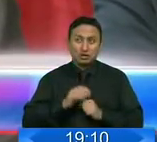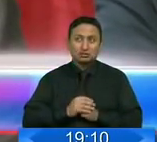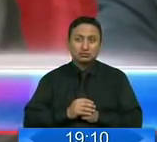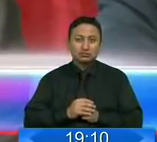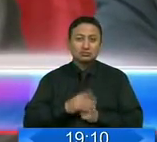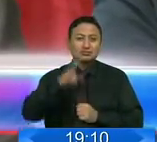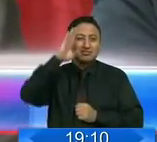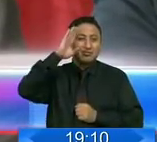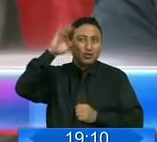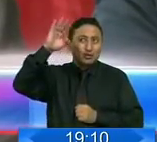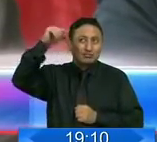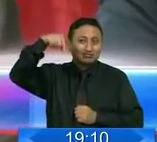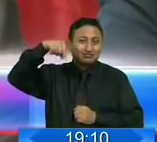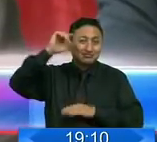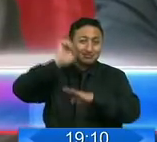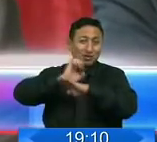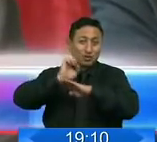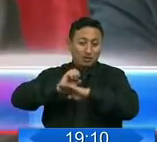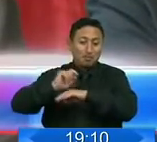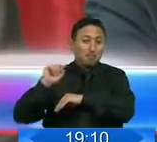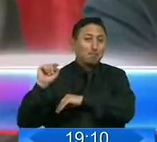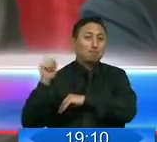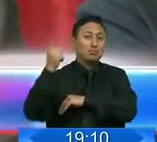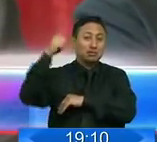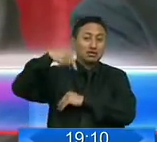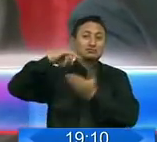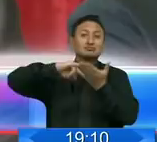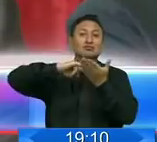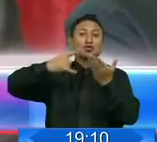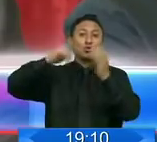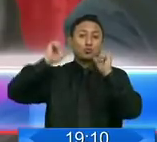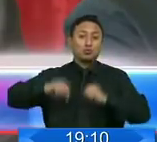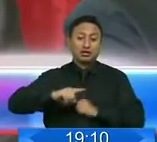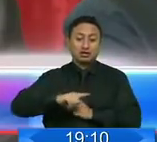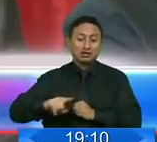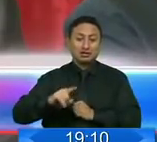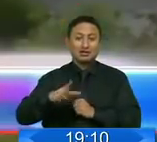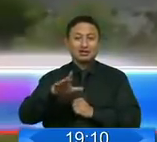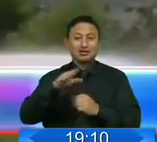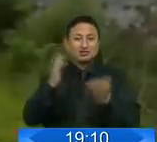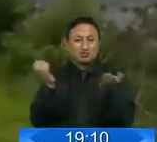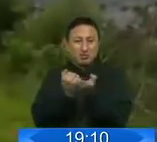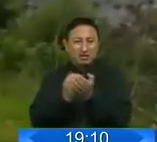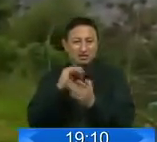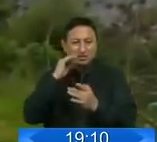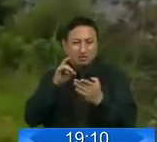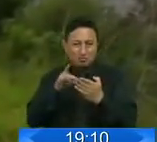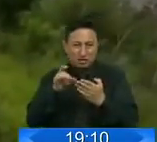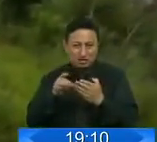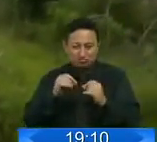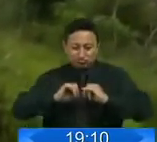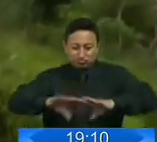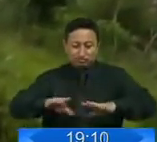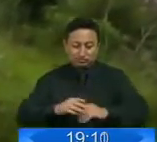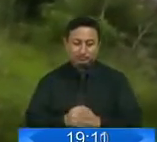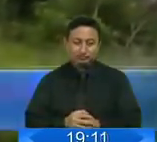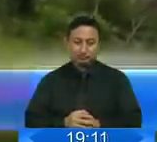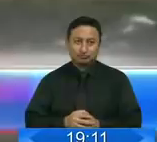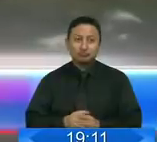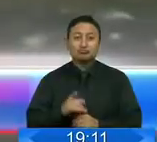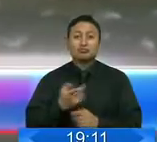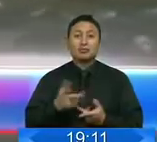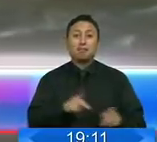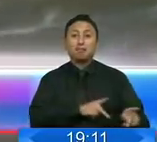Ecuador sea la primera que tenga tecnología para enfrentar la polución plástica. Se buscan mecanismos para que este plan de lucha contra